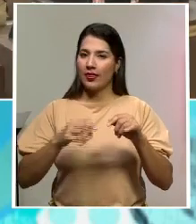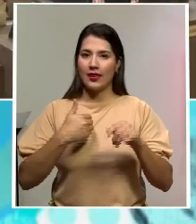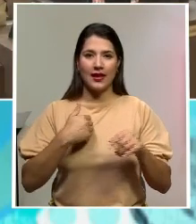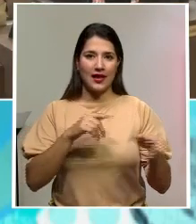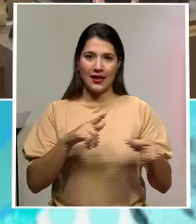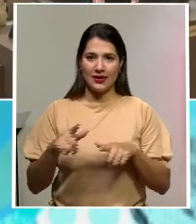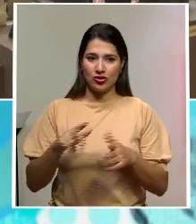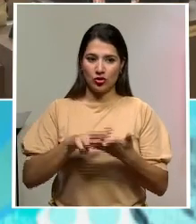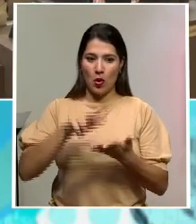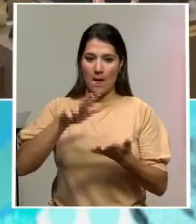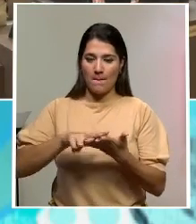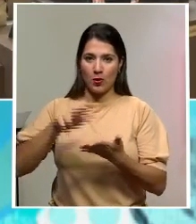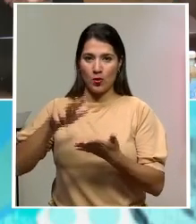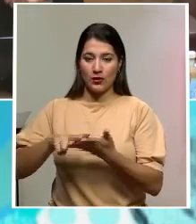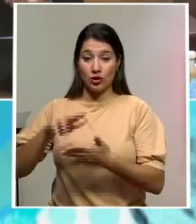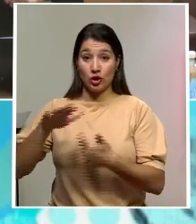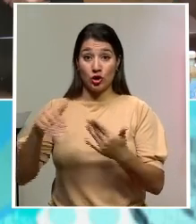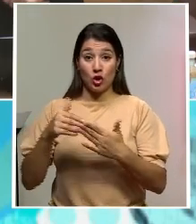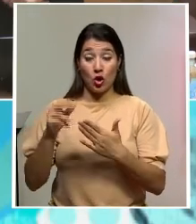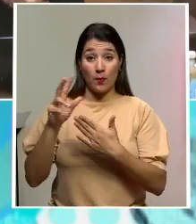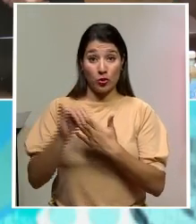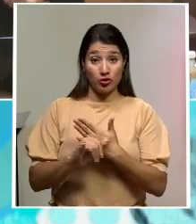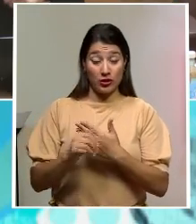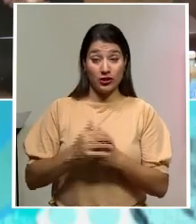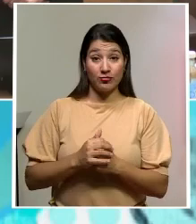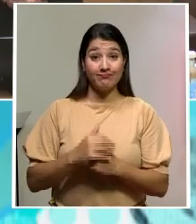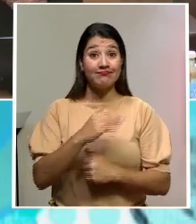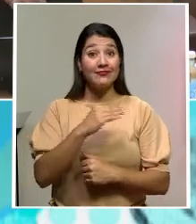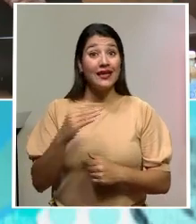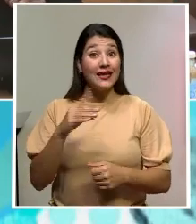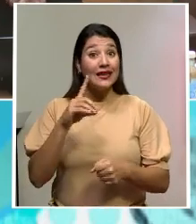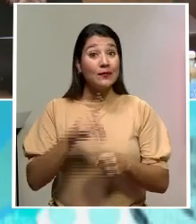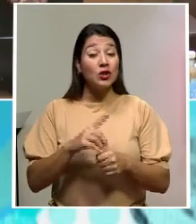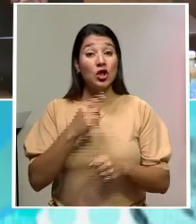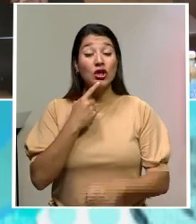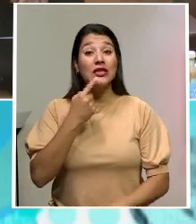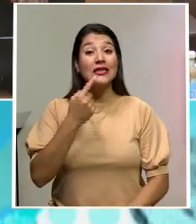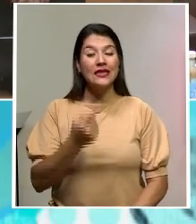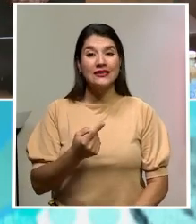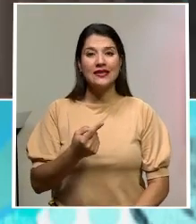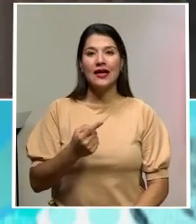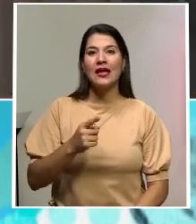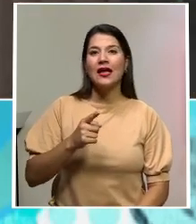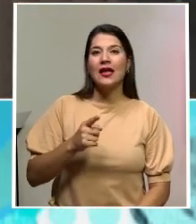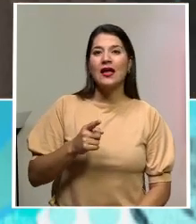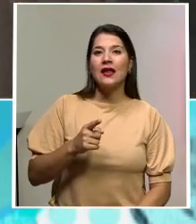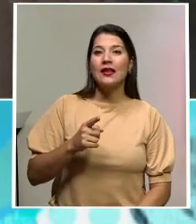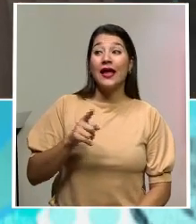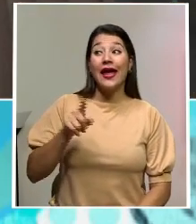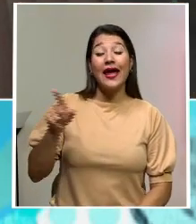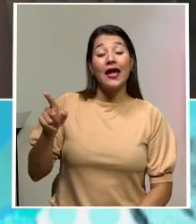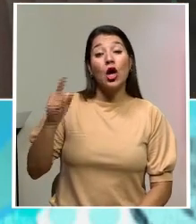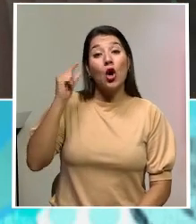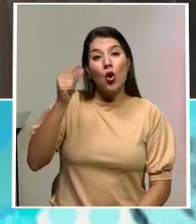y ellos también están diciendo que se tuvo que haber tenido pues algún tipo de previsión, inclusive pedir más